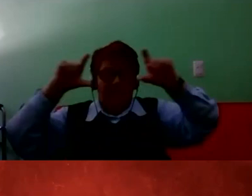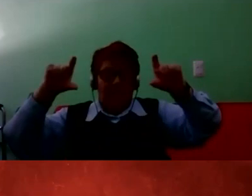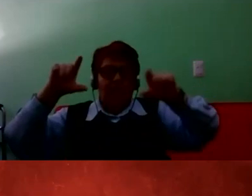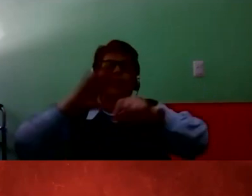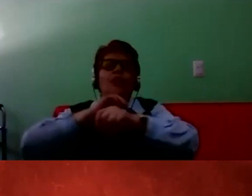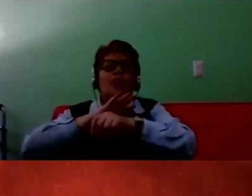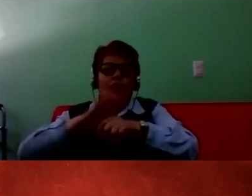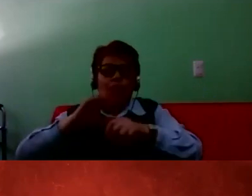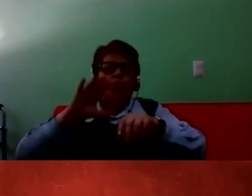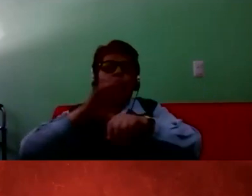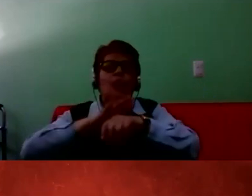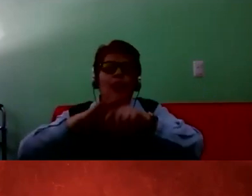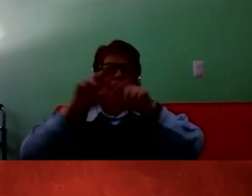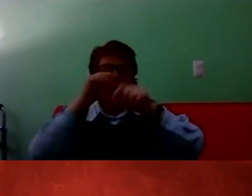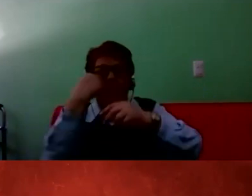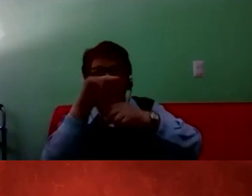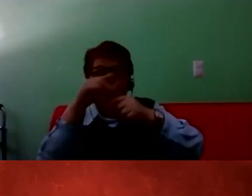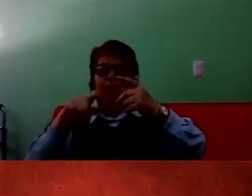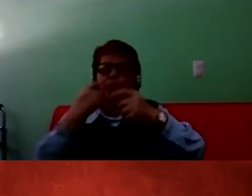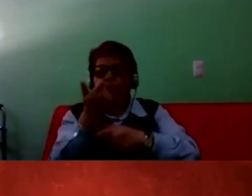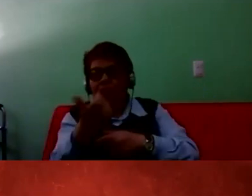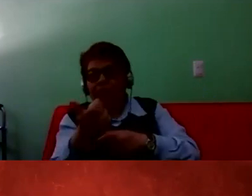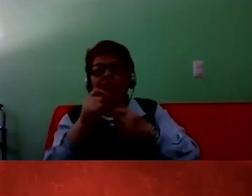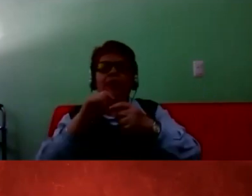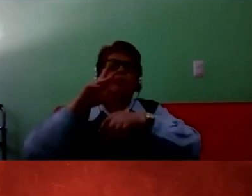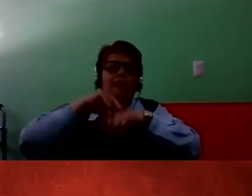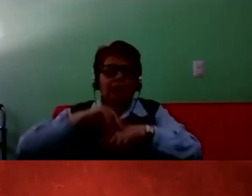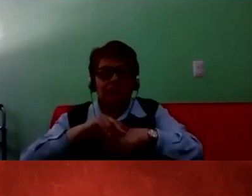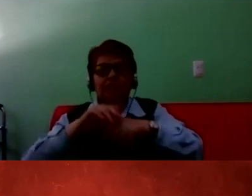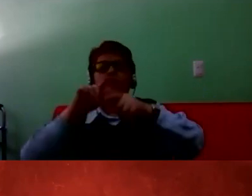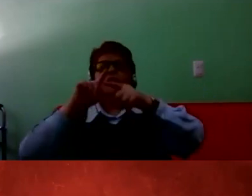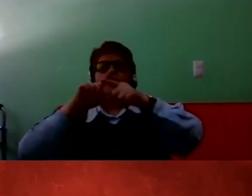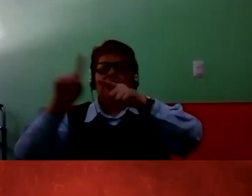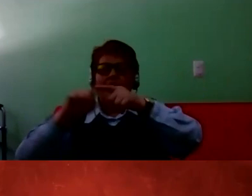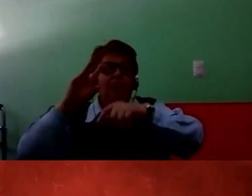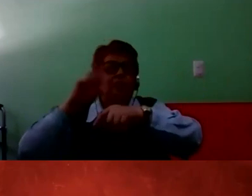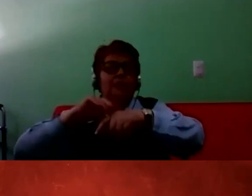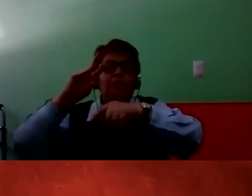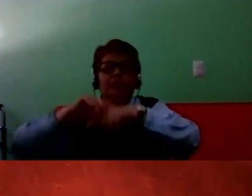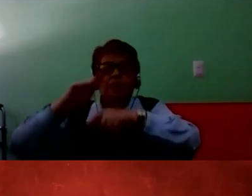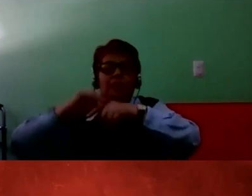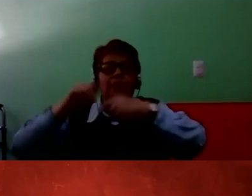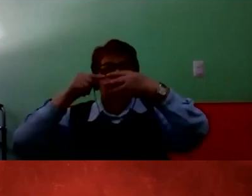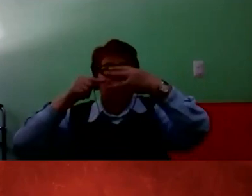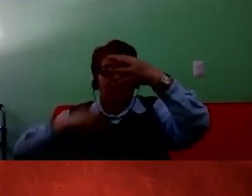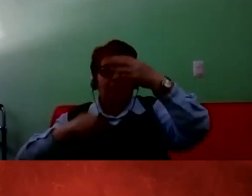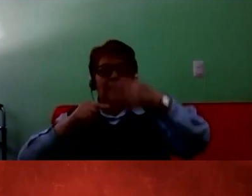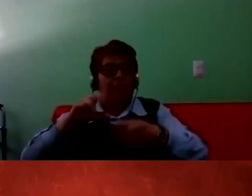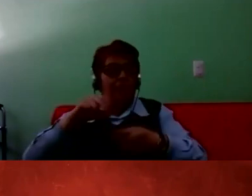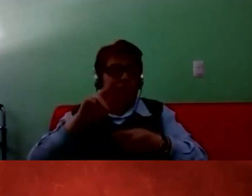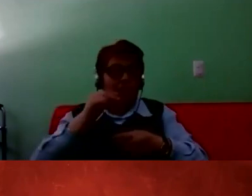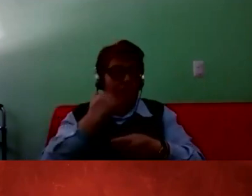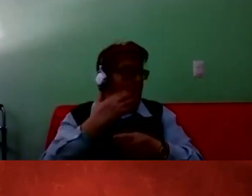cuánto va a ser la actividad, si va a haber un costo, si tiene permisos, diferentes permisos, que además no toman en cuenta